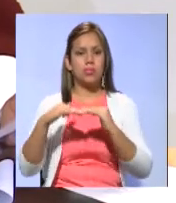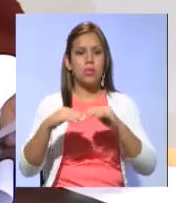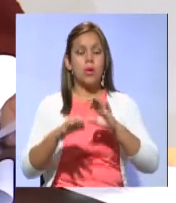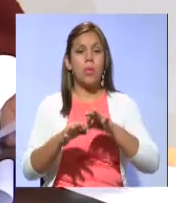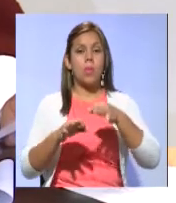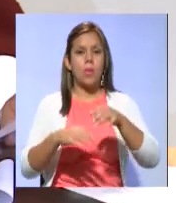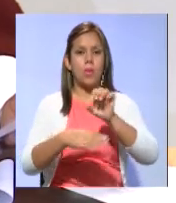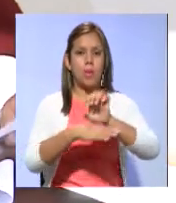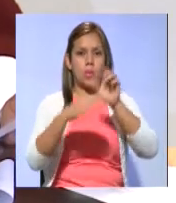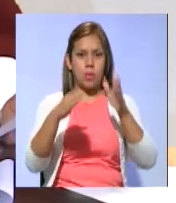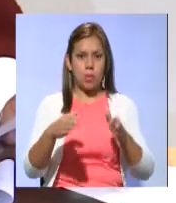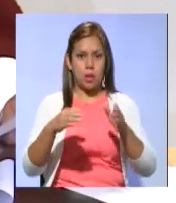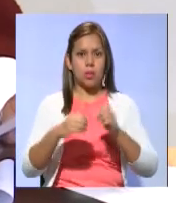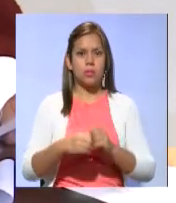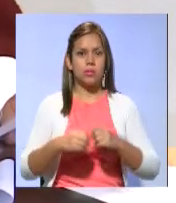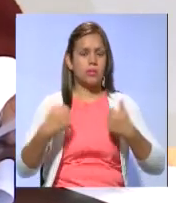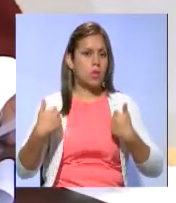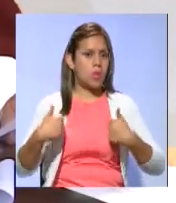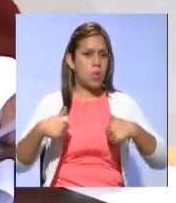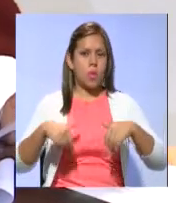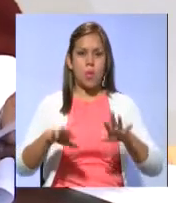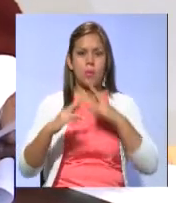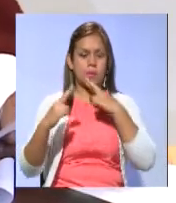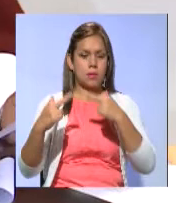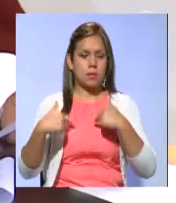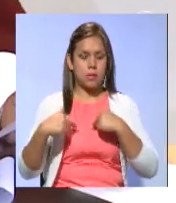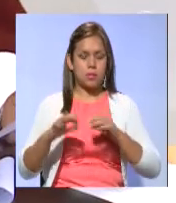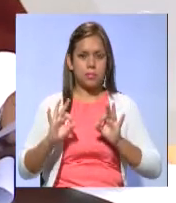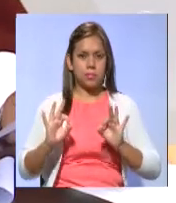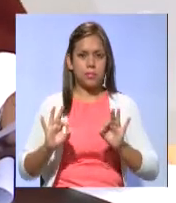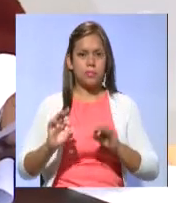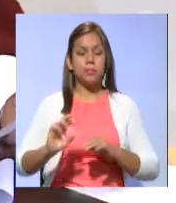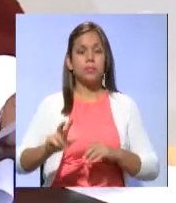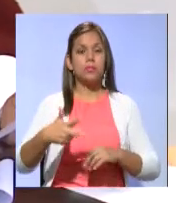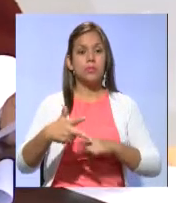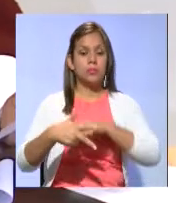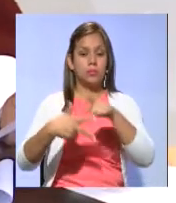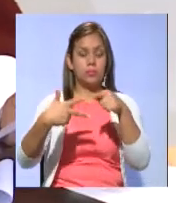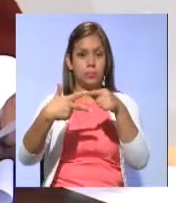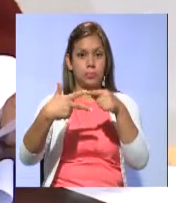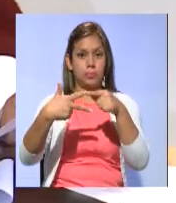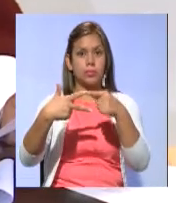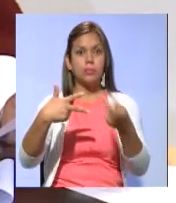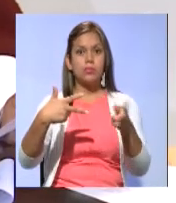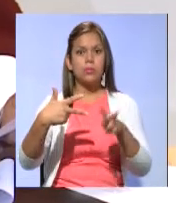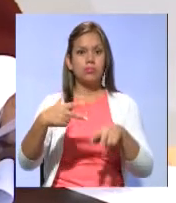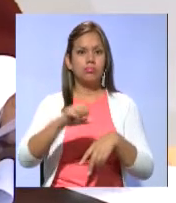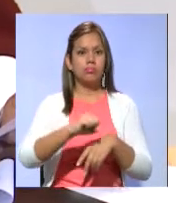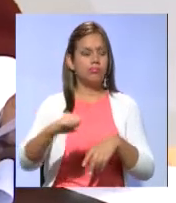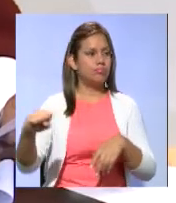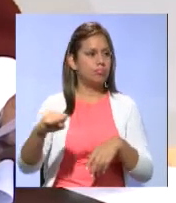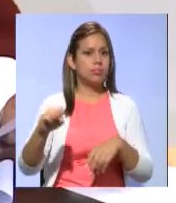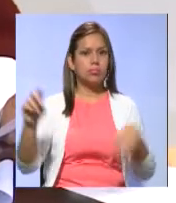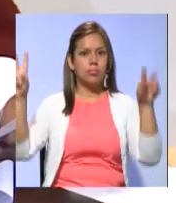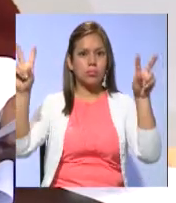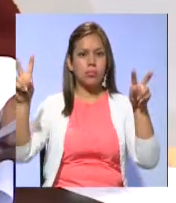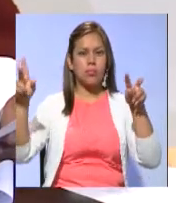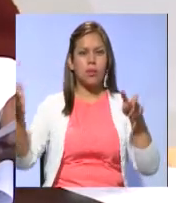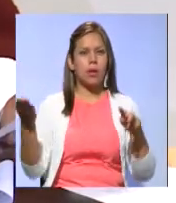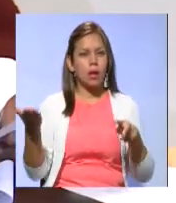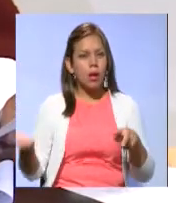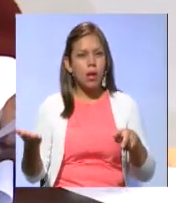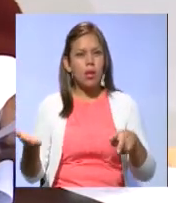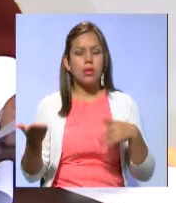ecuatoriano, cualquiera que sea su resultado en las urnas. Dos, rechazar y condenar cualquier tipo de injerencia